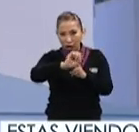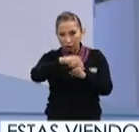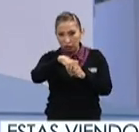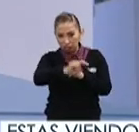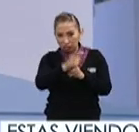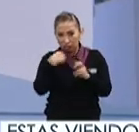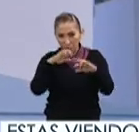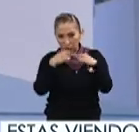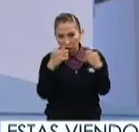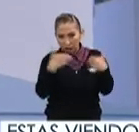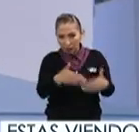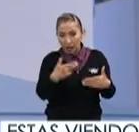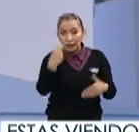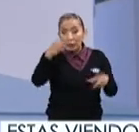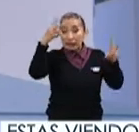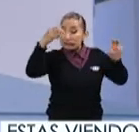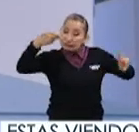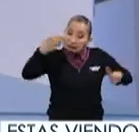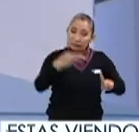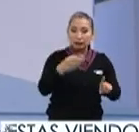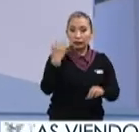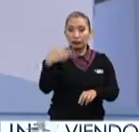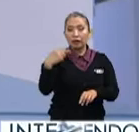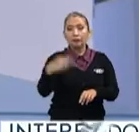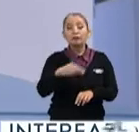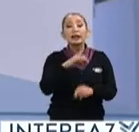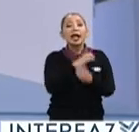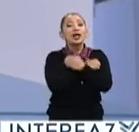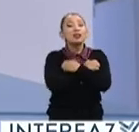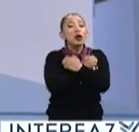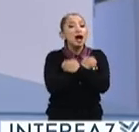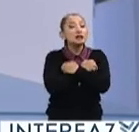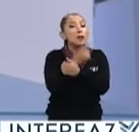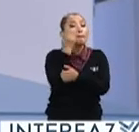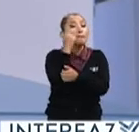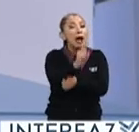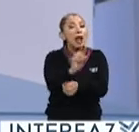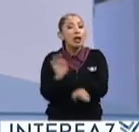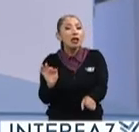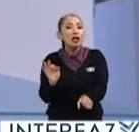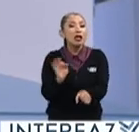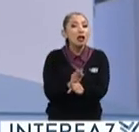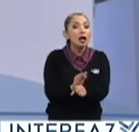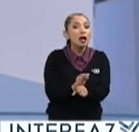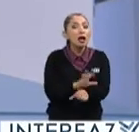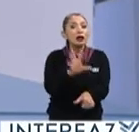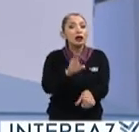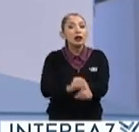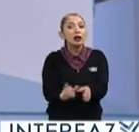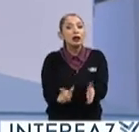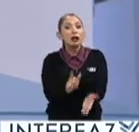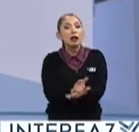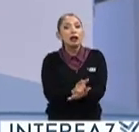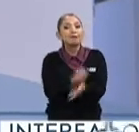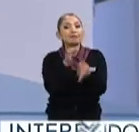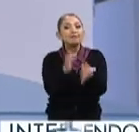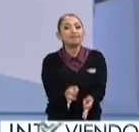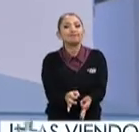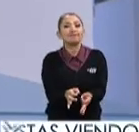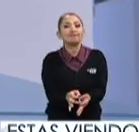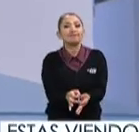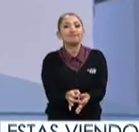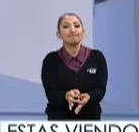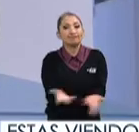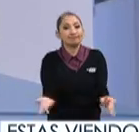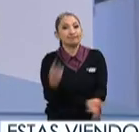Naciones Unidas en Panamá, específicamente se llamó Educación para fortalecer la legalidad, ¿no? Entonces, es